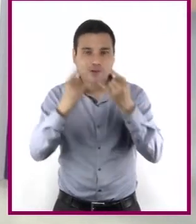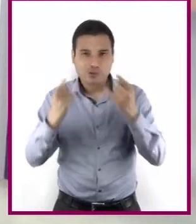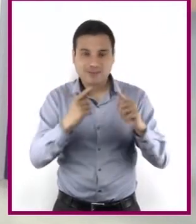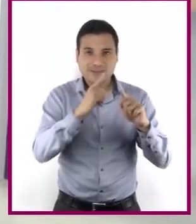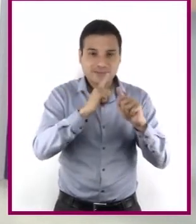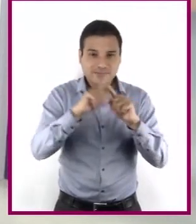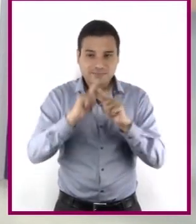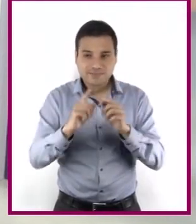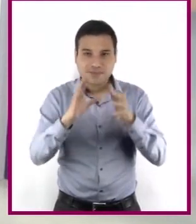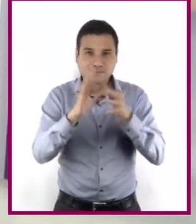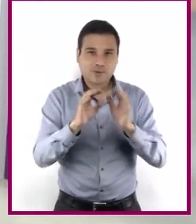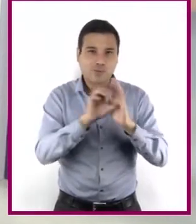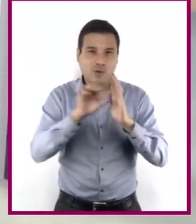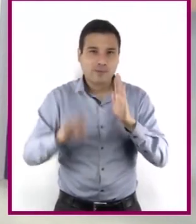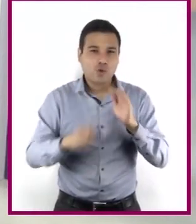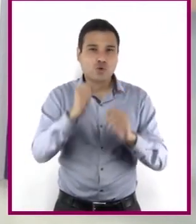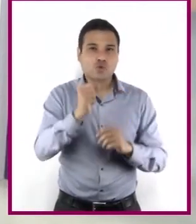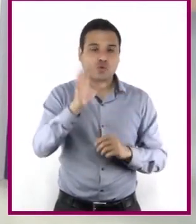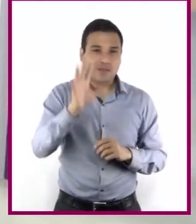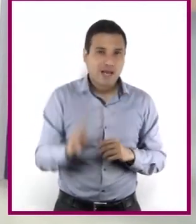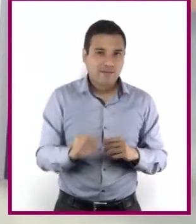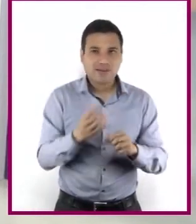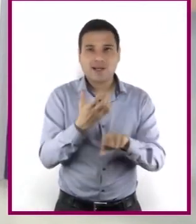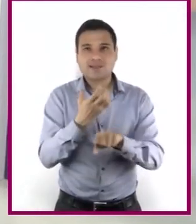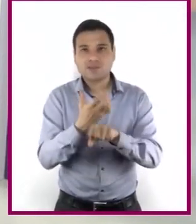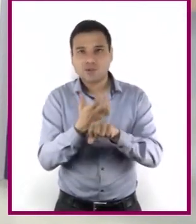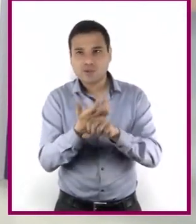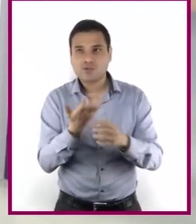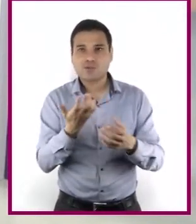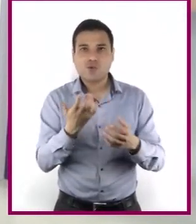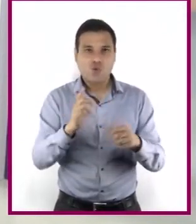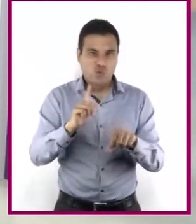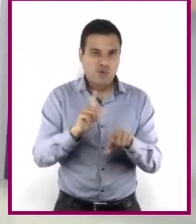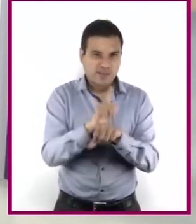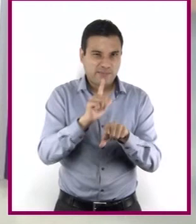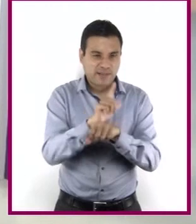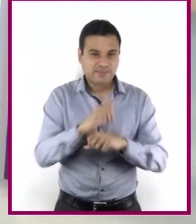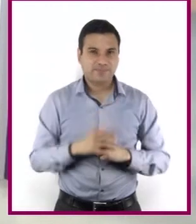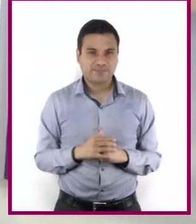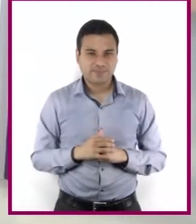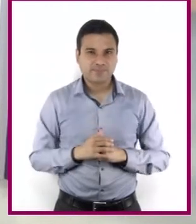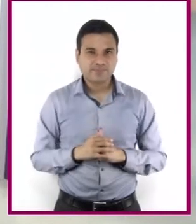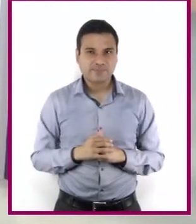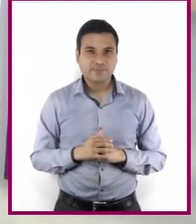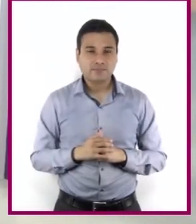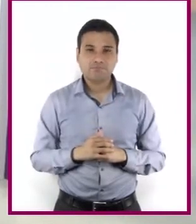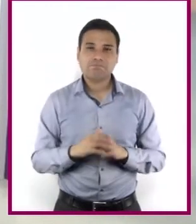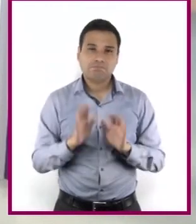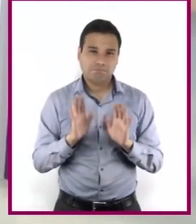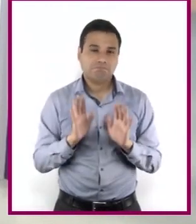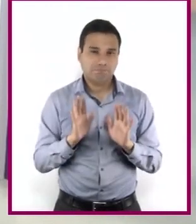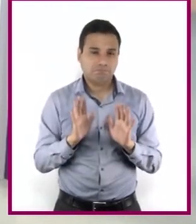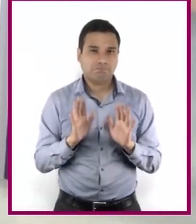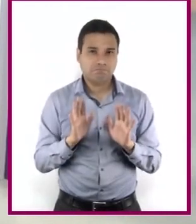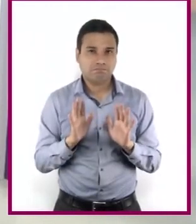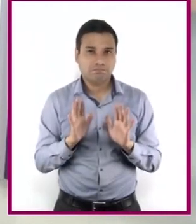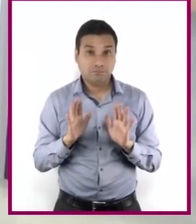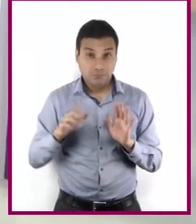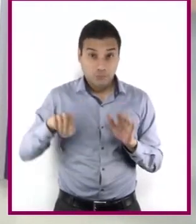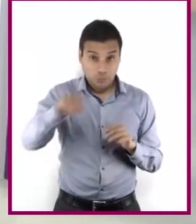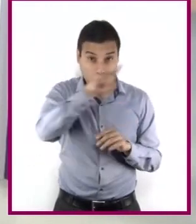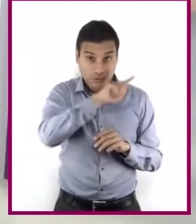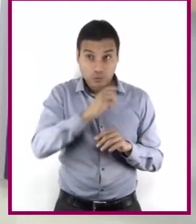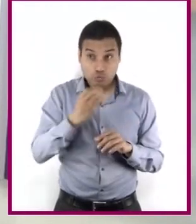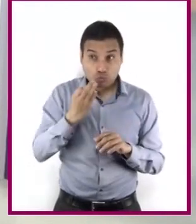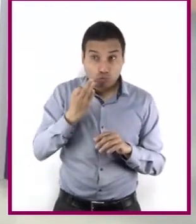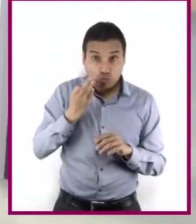mundo, como Sudáfrica, Estados Unidos de América o Guatemala. ¿Pero han sido testigos de situaciones de este tipo en